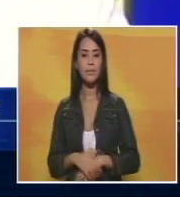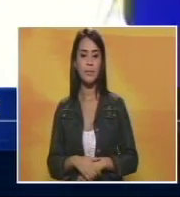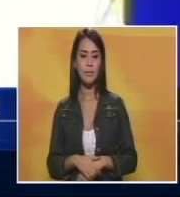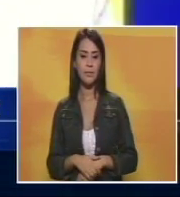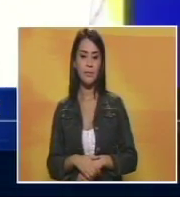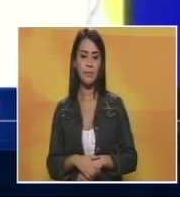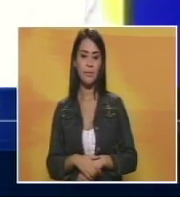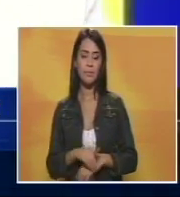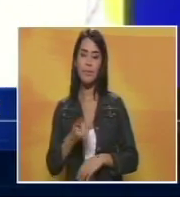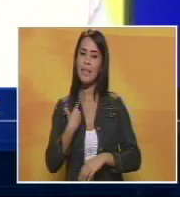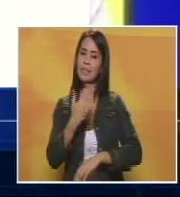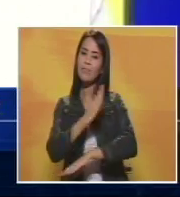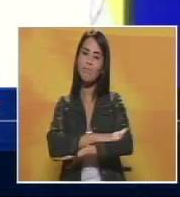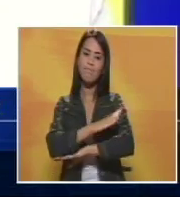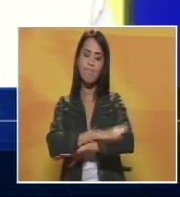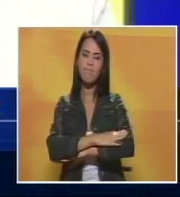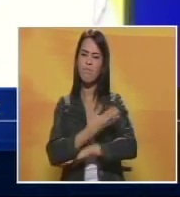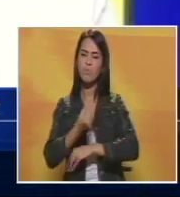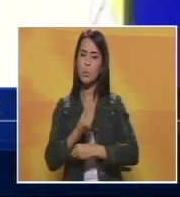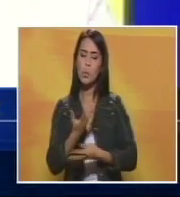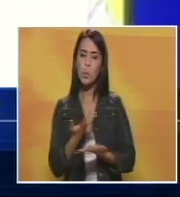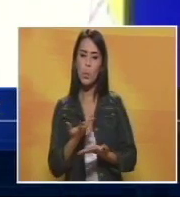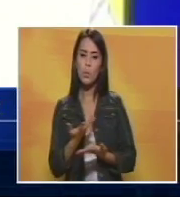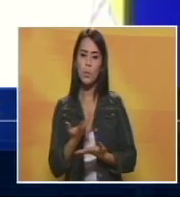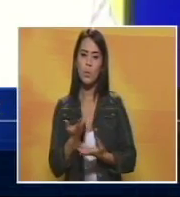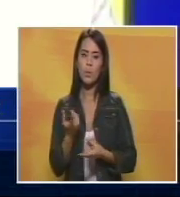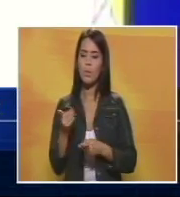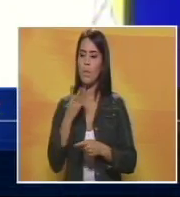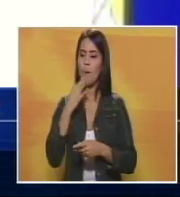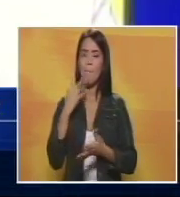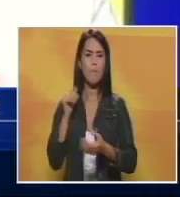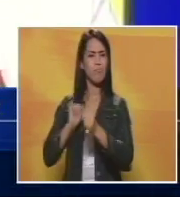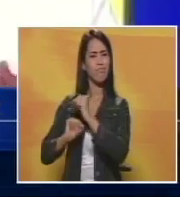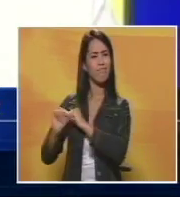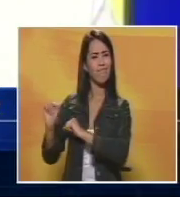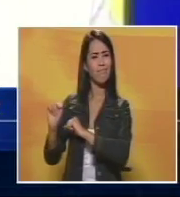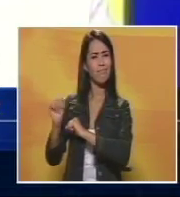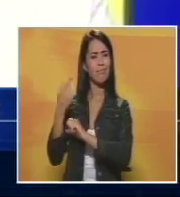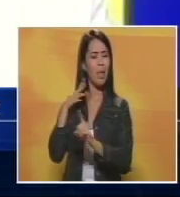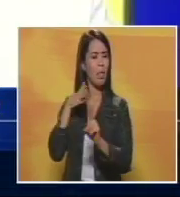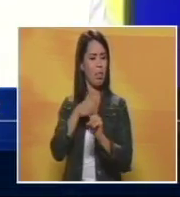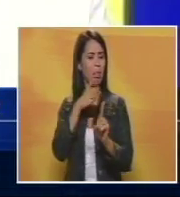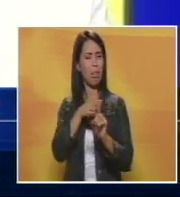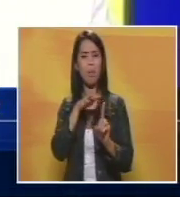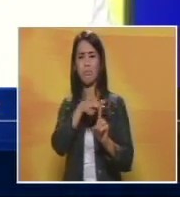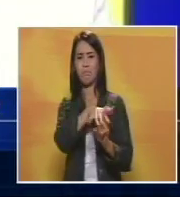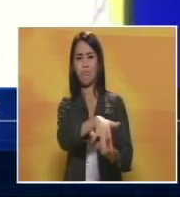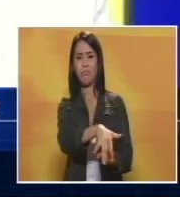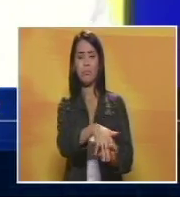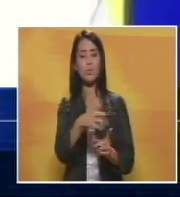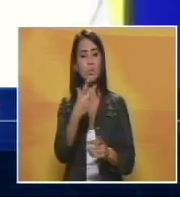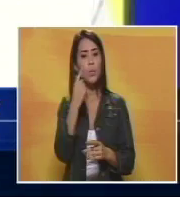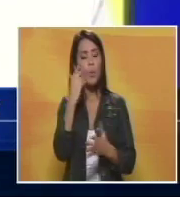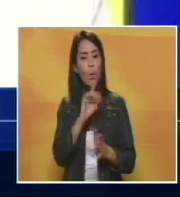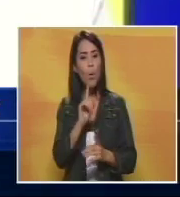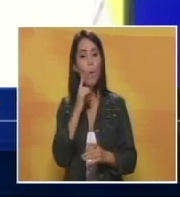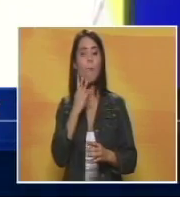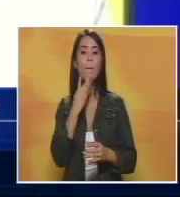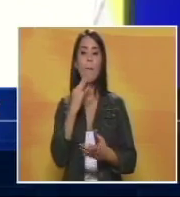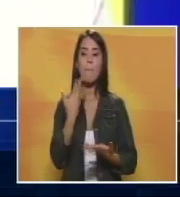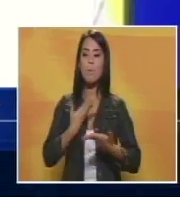depongamos esas actitudes de rechazo a los demás, sino más bien de acogida, cercanía.